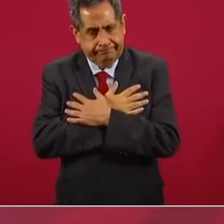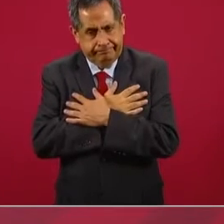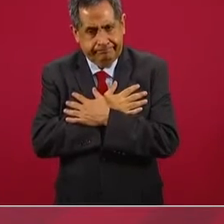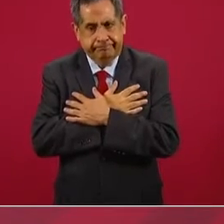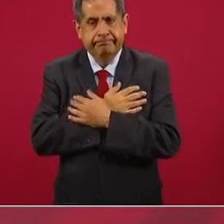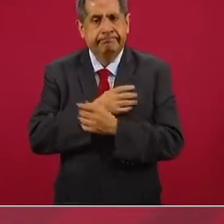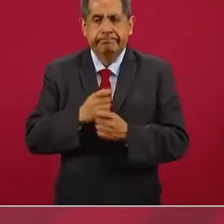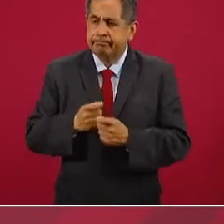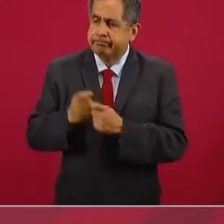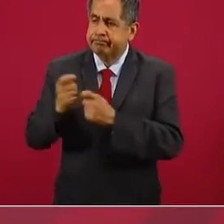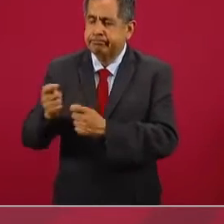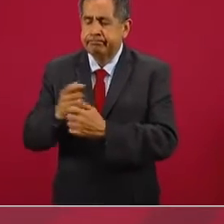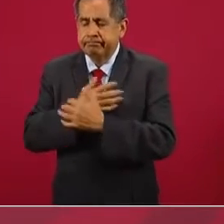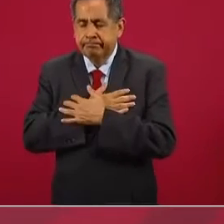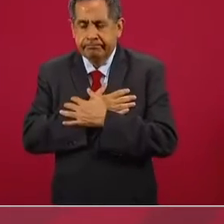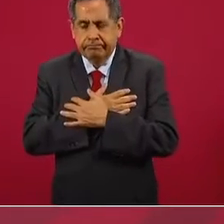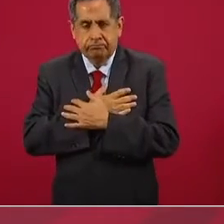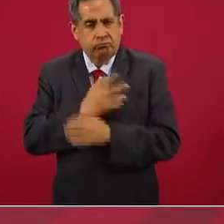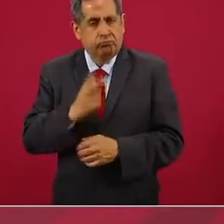fraterno